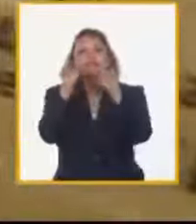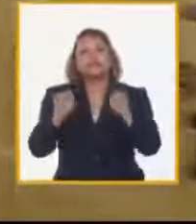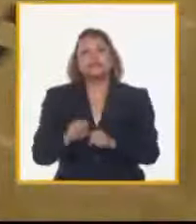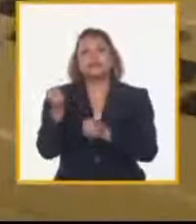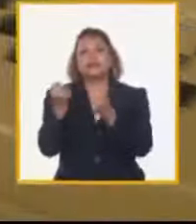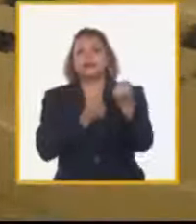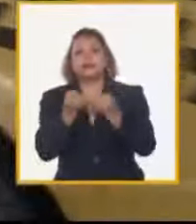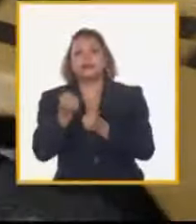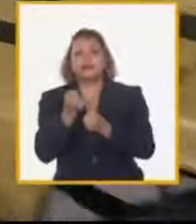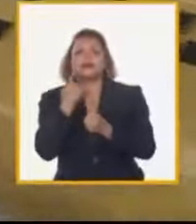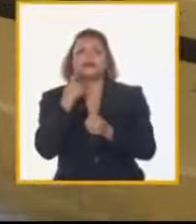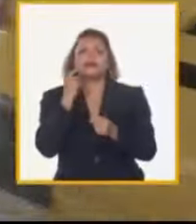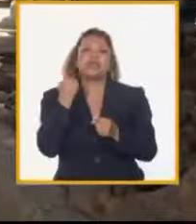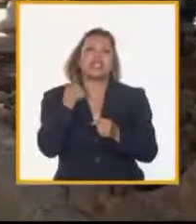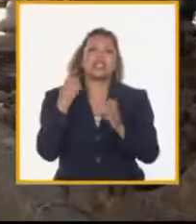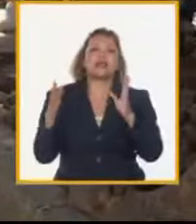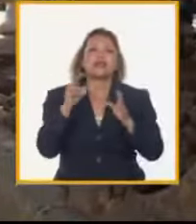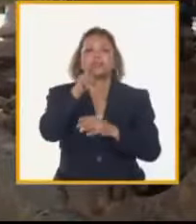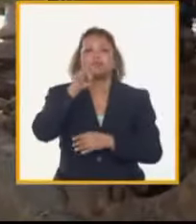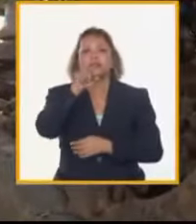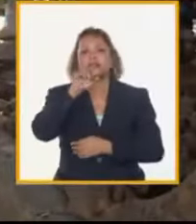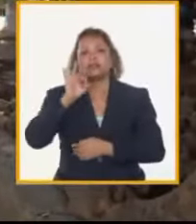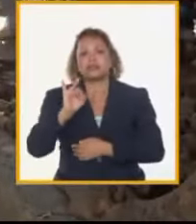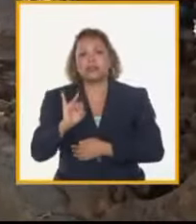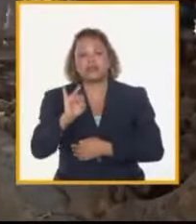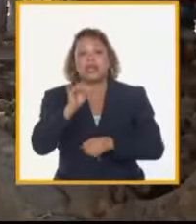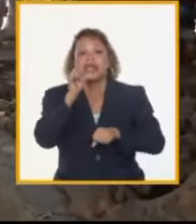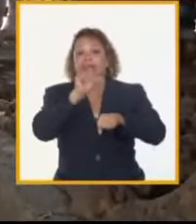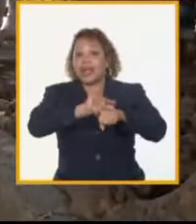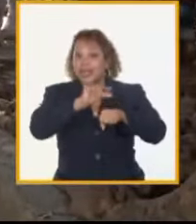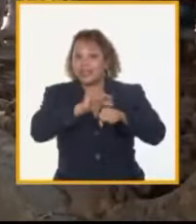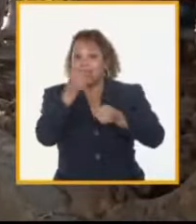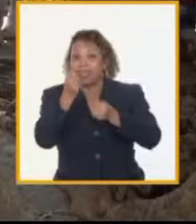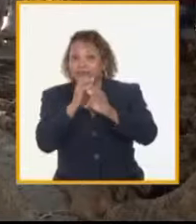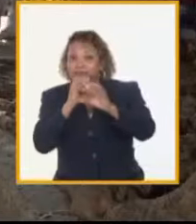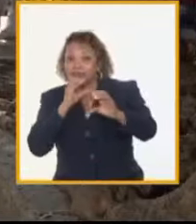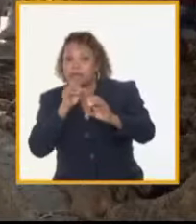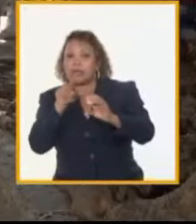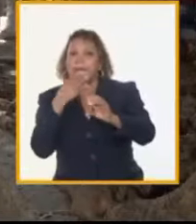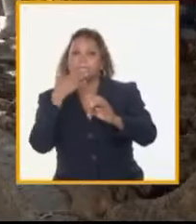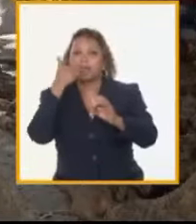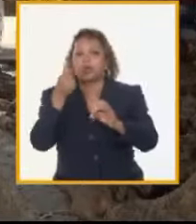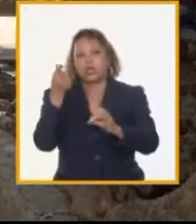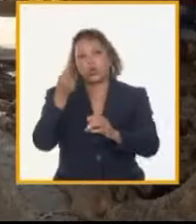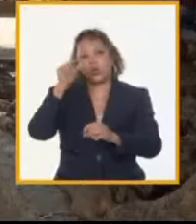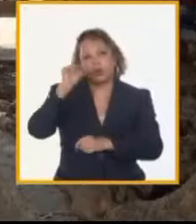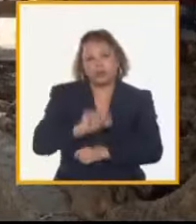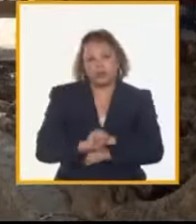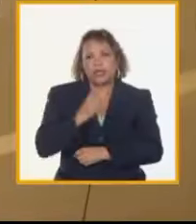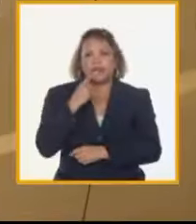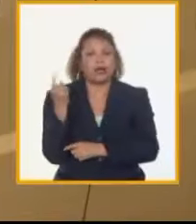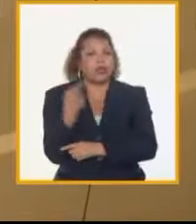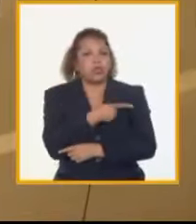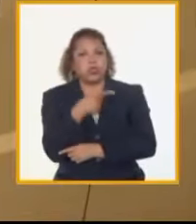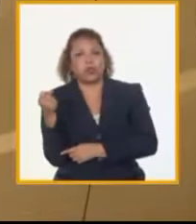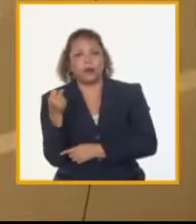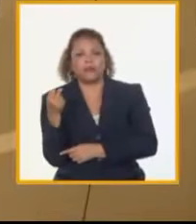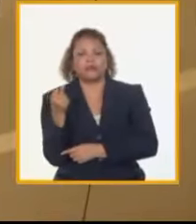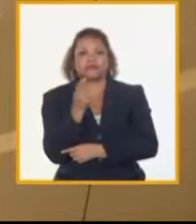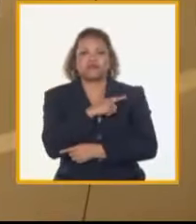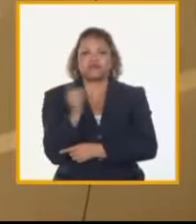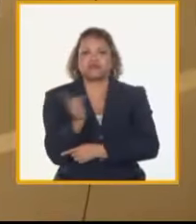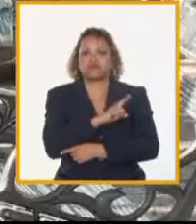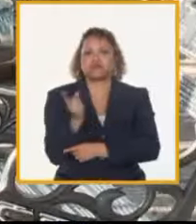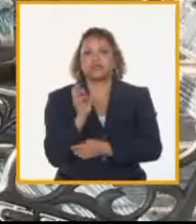desde 2017, las gacelas se han convertido en una de las formas más económicas y rápidas de moverse en la ciudad. Sin embargo,